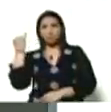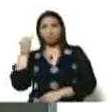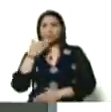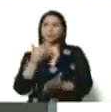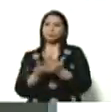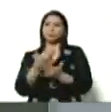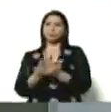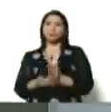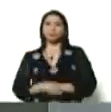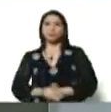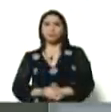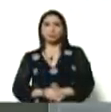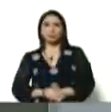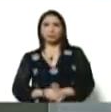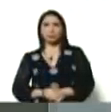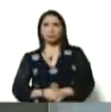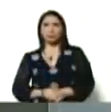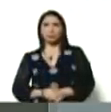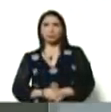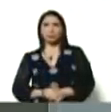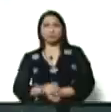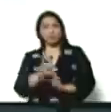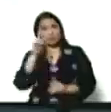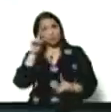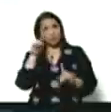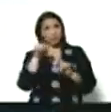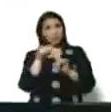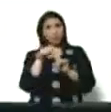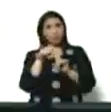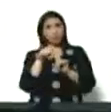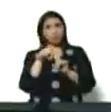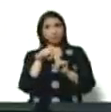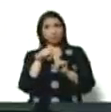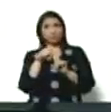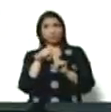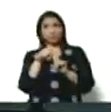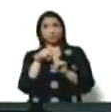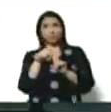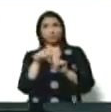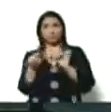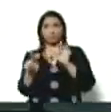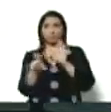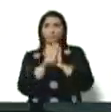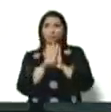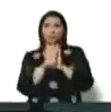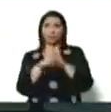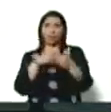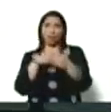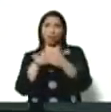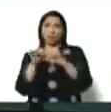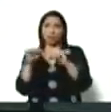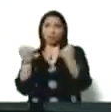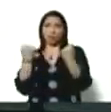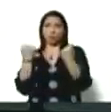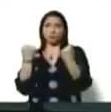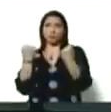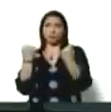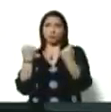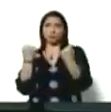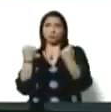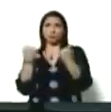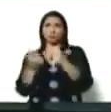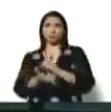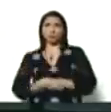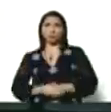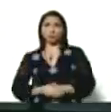Propongo que en el marco de la ley antibloqueo